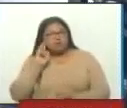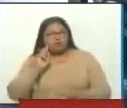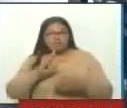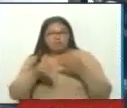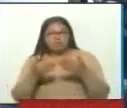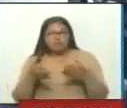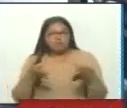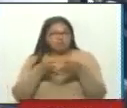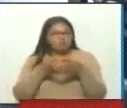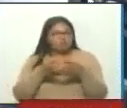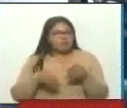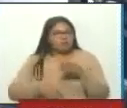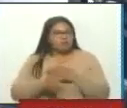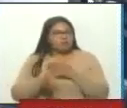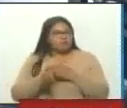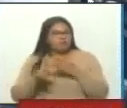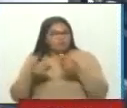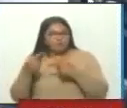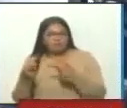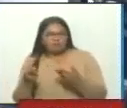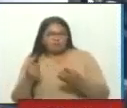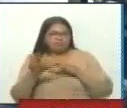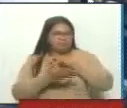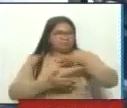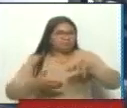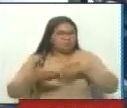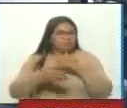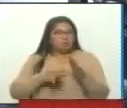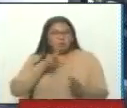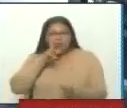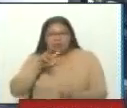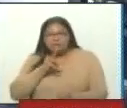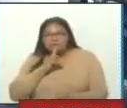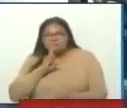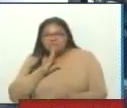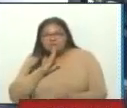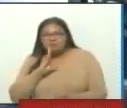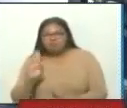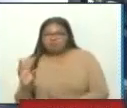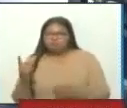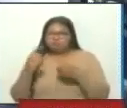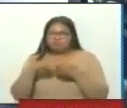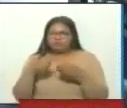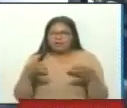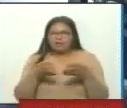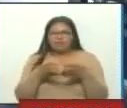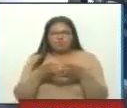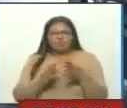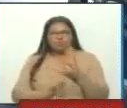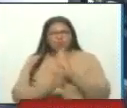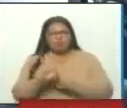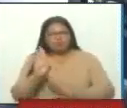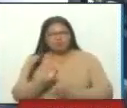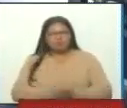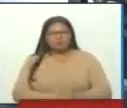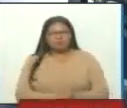que quedaron después de los desfalcos del banco, que pertenecía al grupo Progreso.